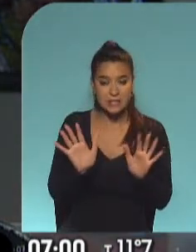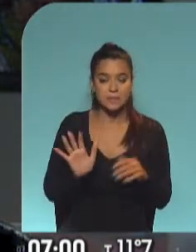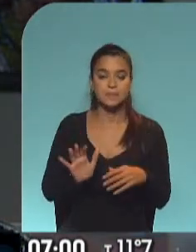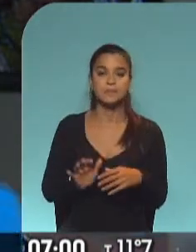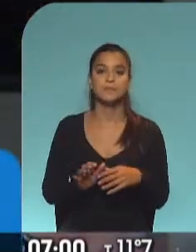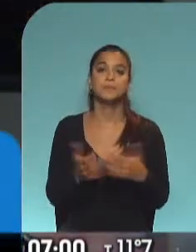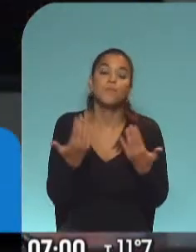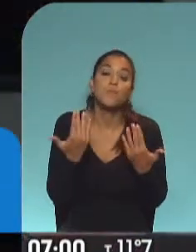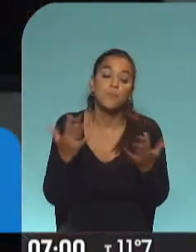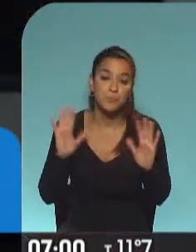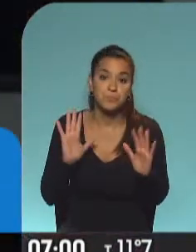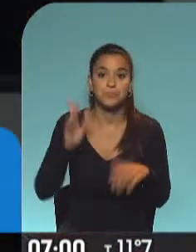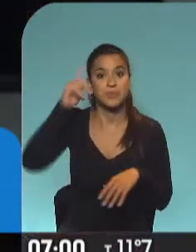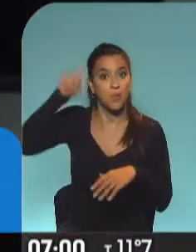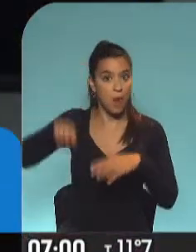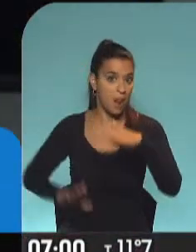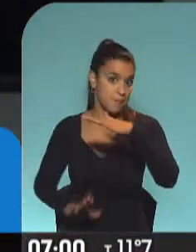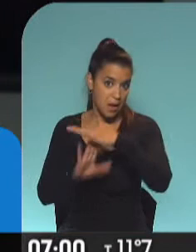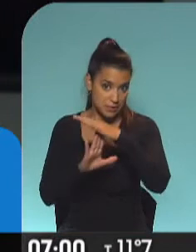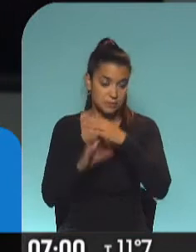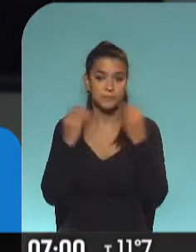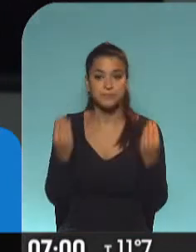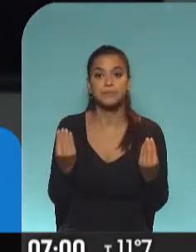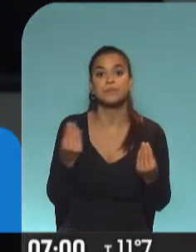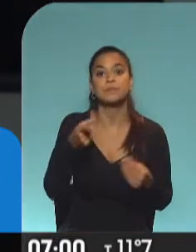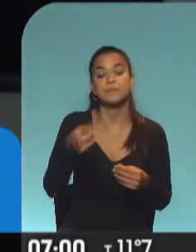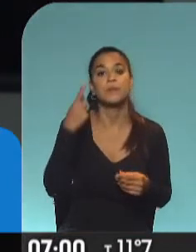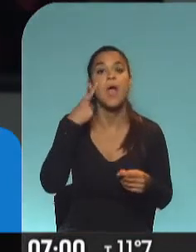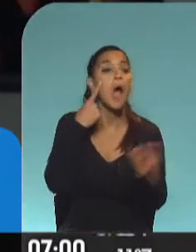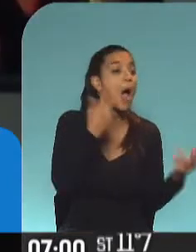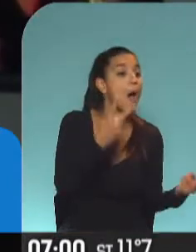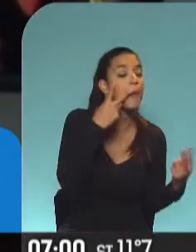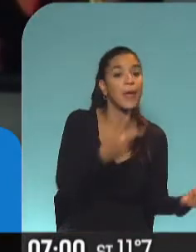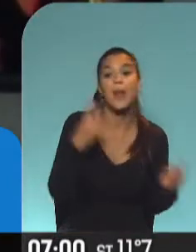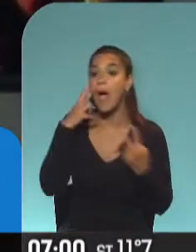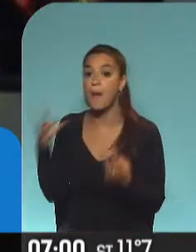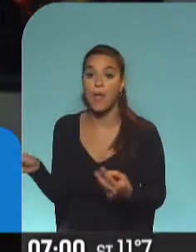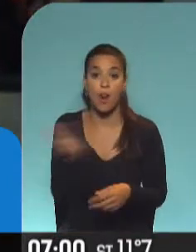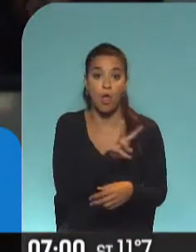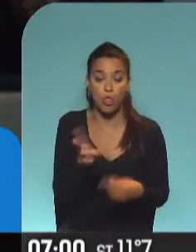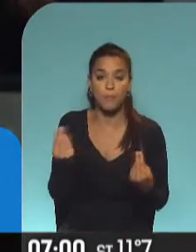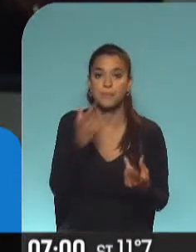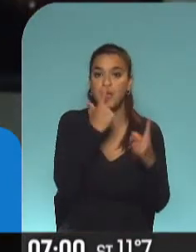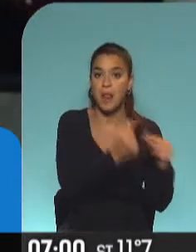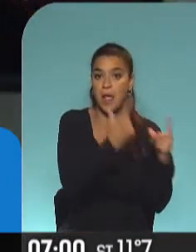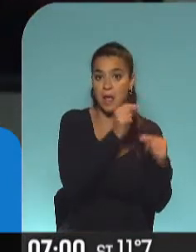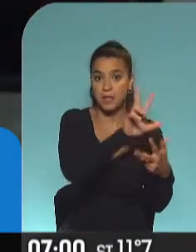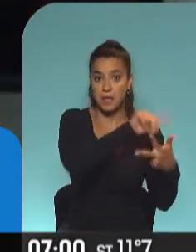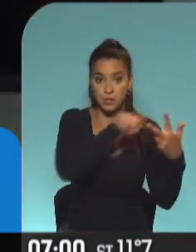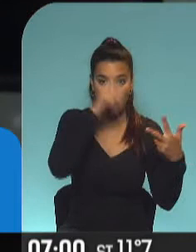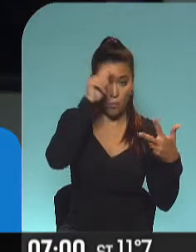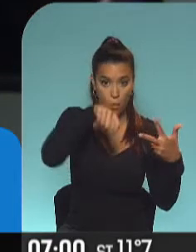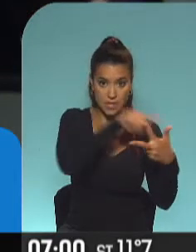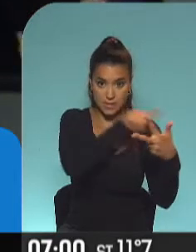lo que suele hacer el máximo tribunal es darle vista a las partes, es decir, aquí hay un reclamo de los 3 jueces, Bruglia,